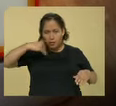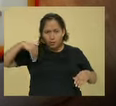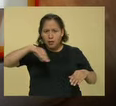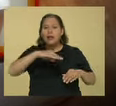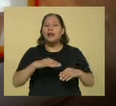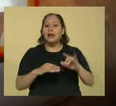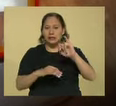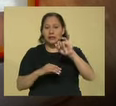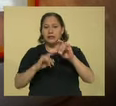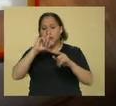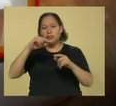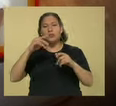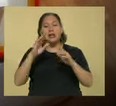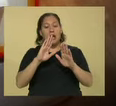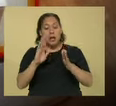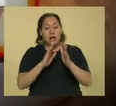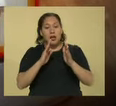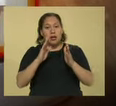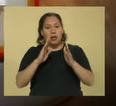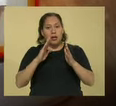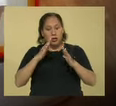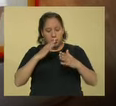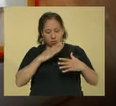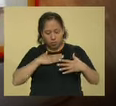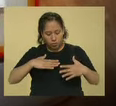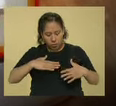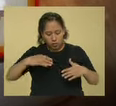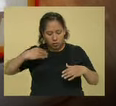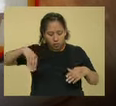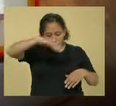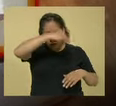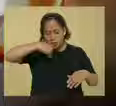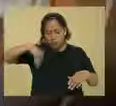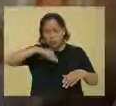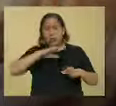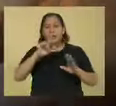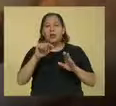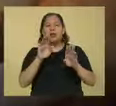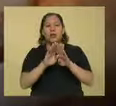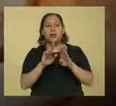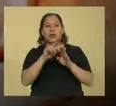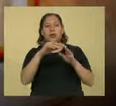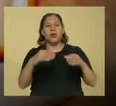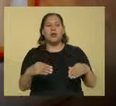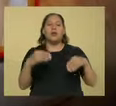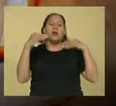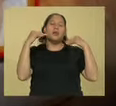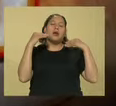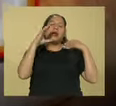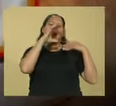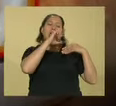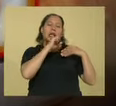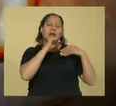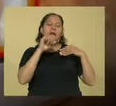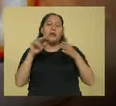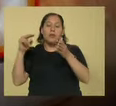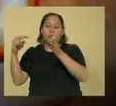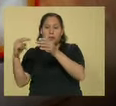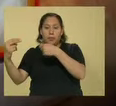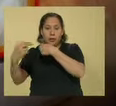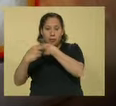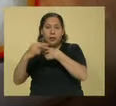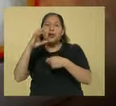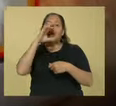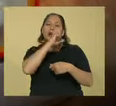Sí, posteriormente, después de aplicar toda la envoltura en el cuerpo, se aplica la manta térmica, se conecta y genera calorcito. Este